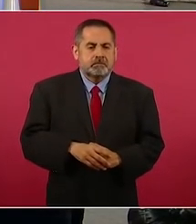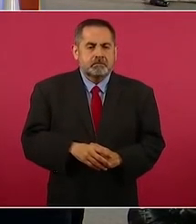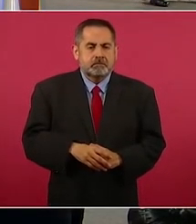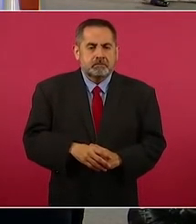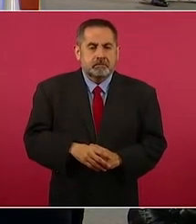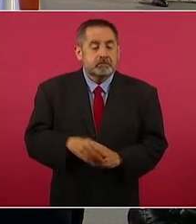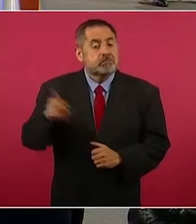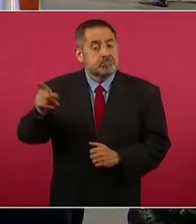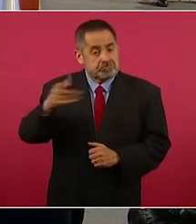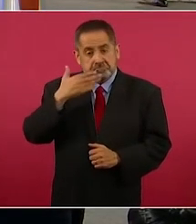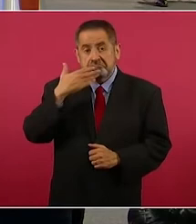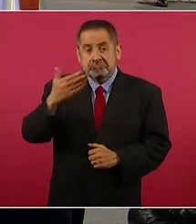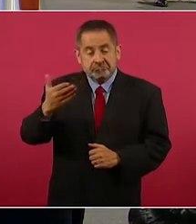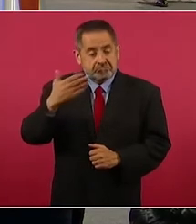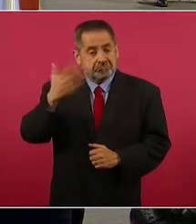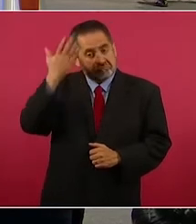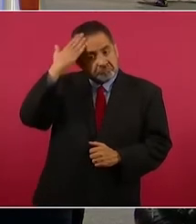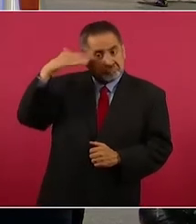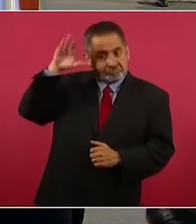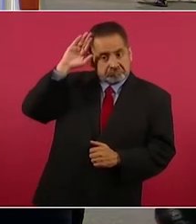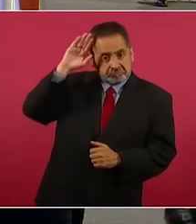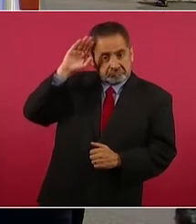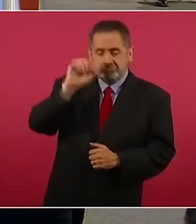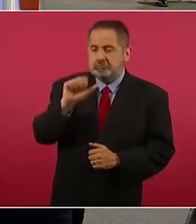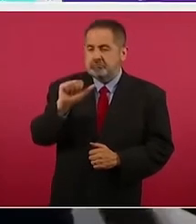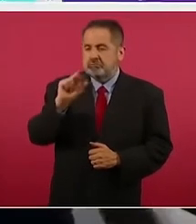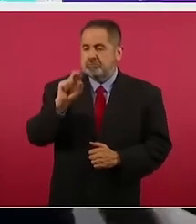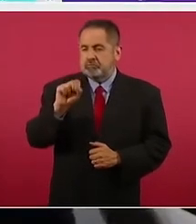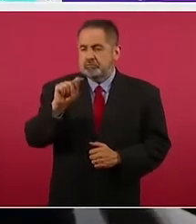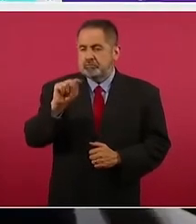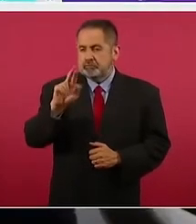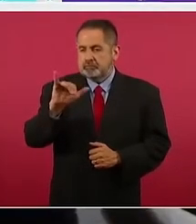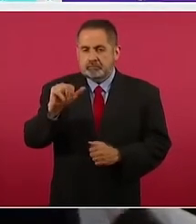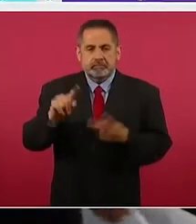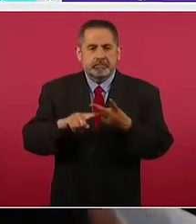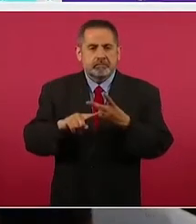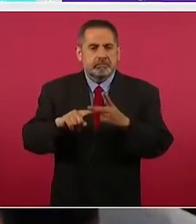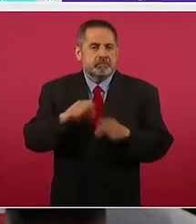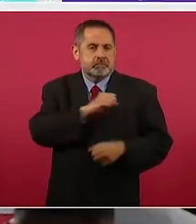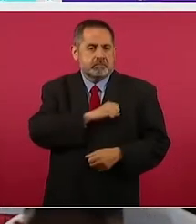Ah, Australia también pasa, sí. Y Suecia.